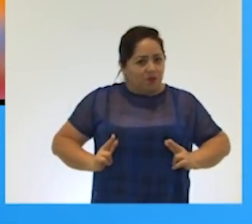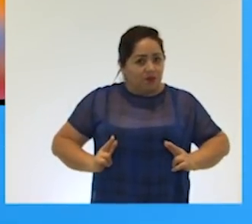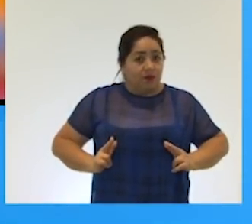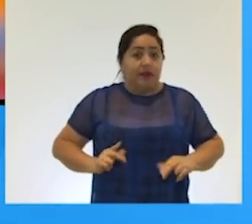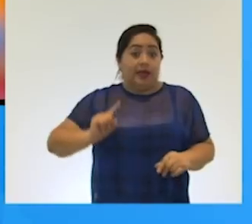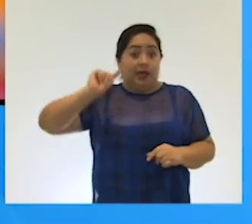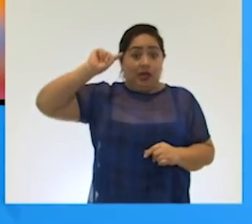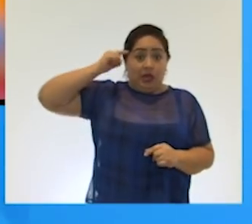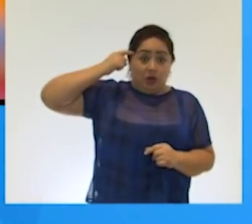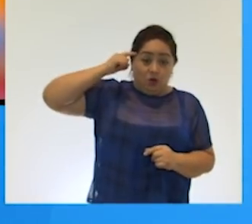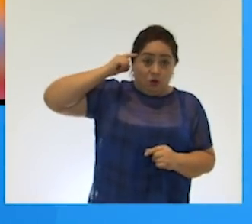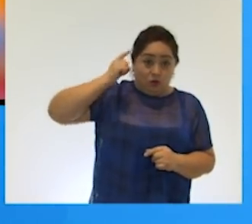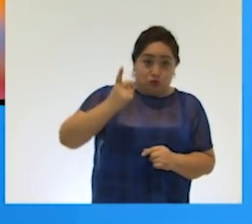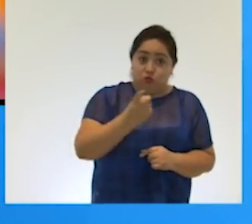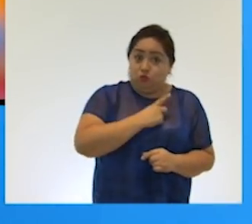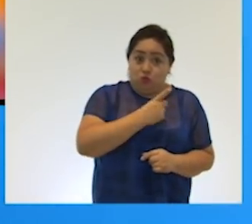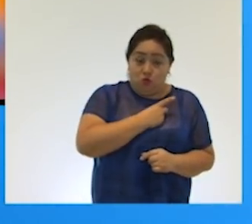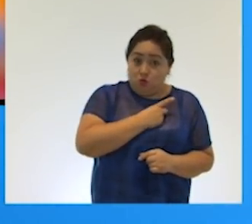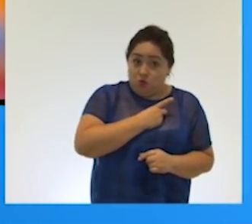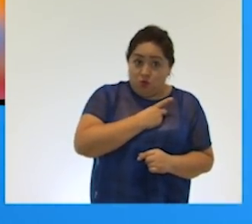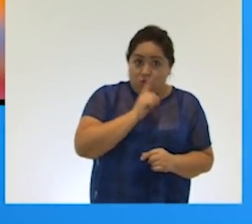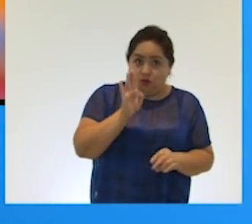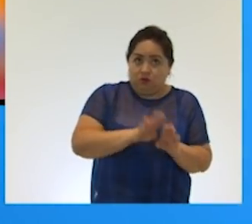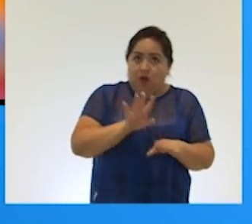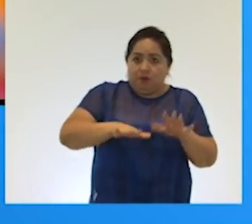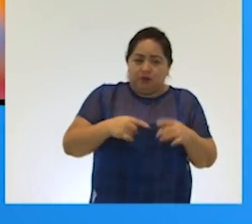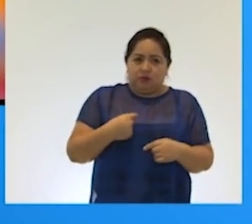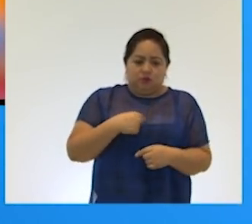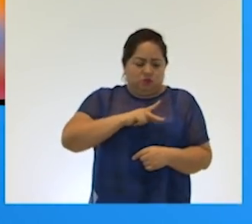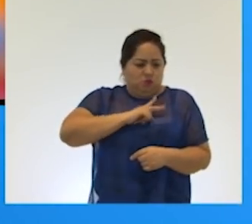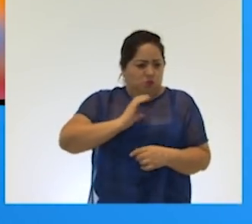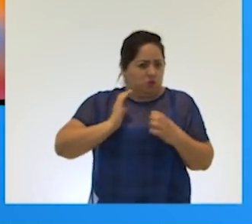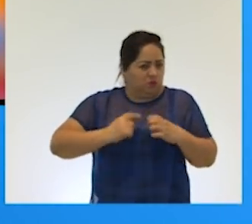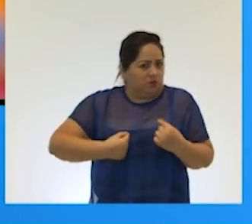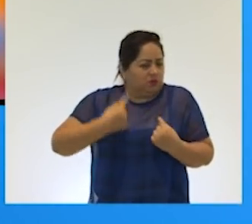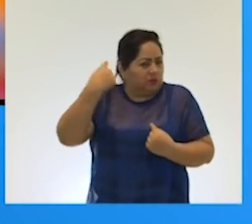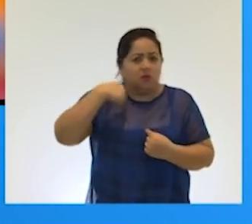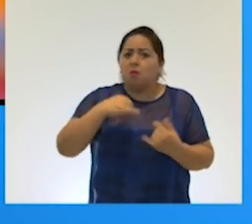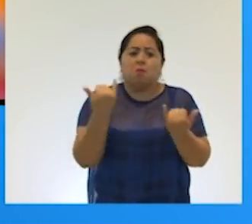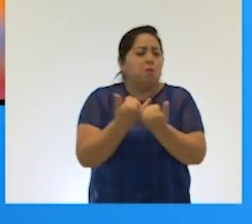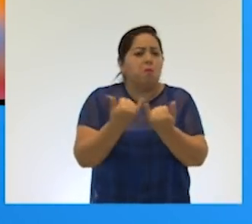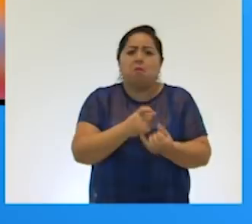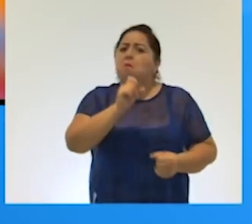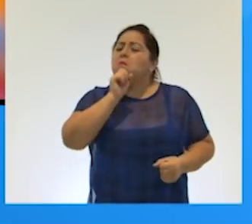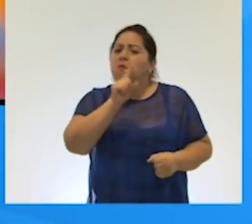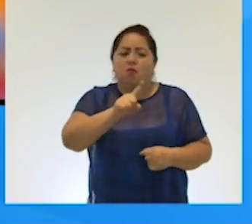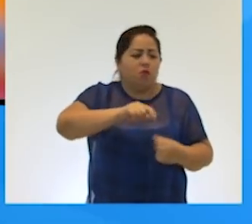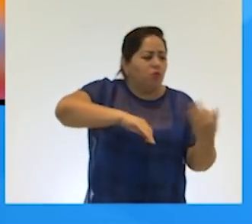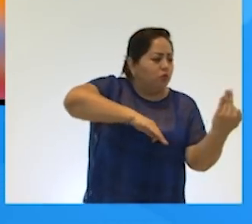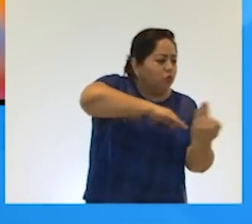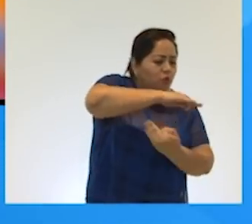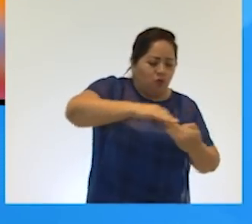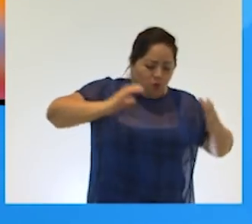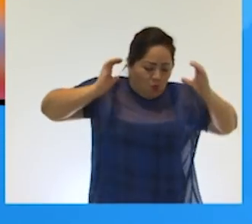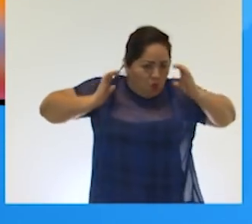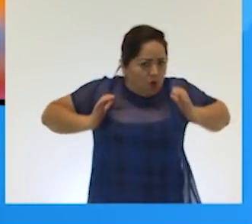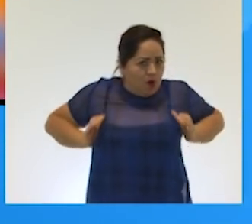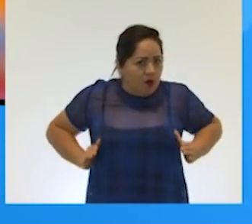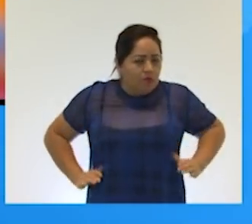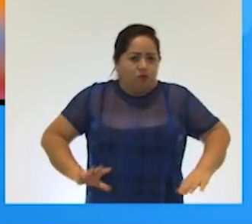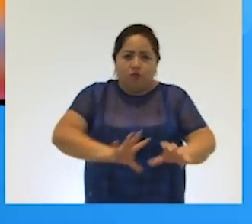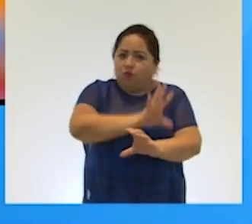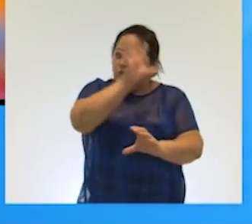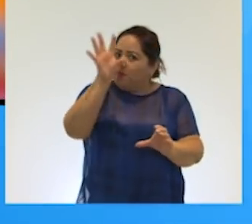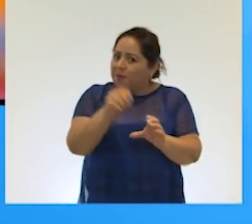El enojo no solamente afecta nuestro estado de ánimo, sino que también afecta a todo nuestro cuerpo en